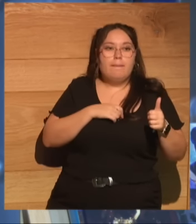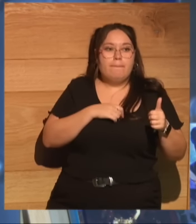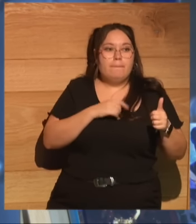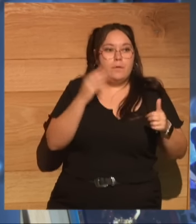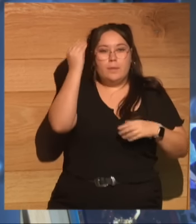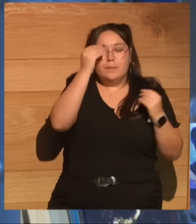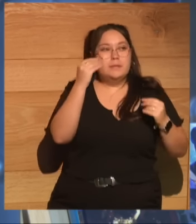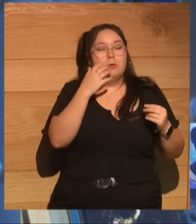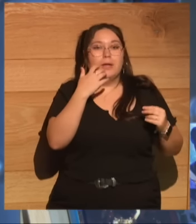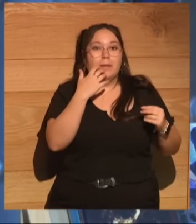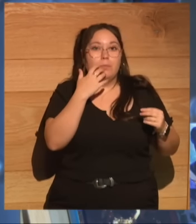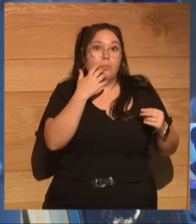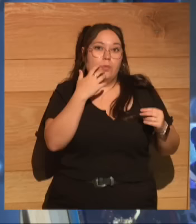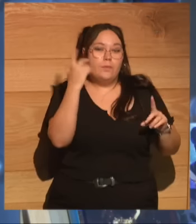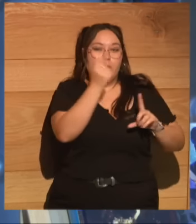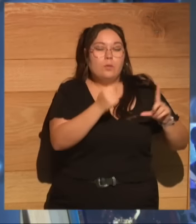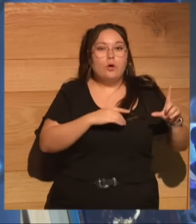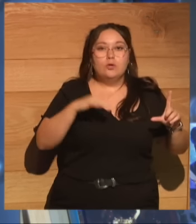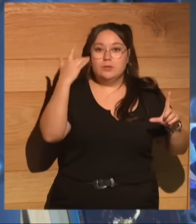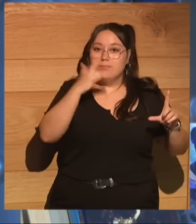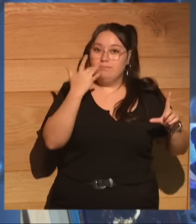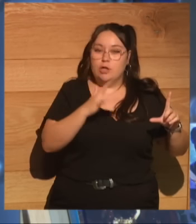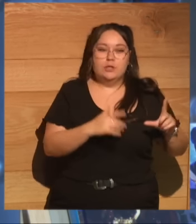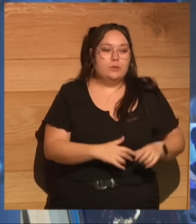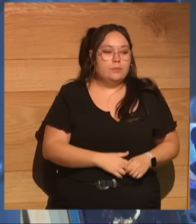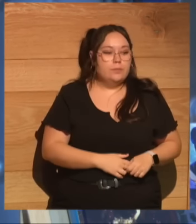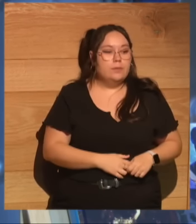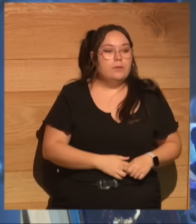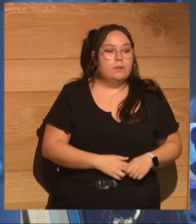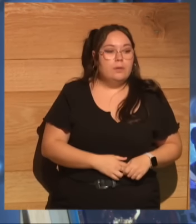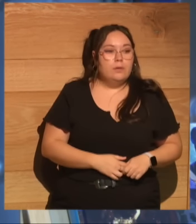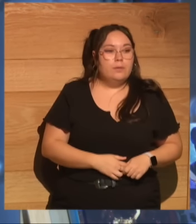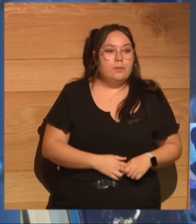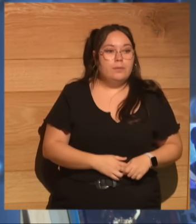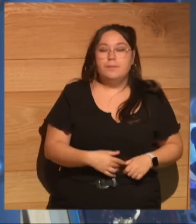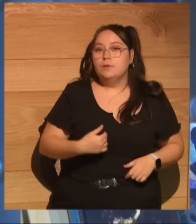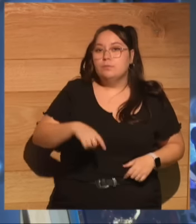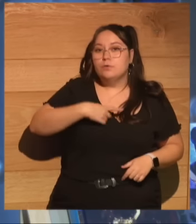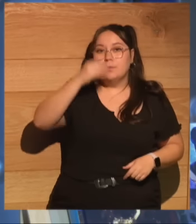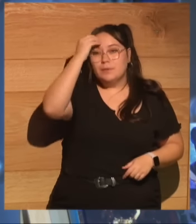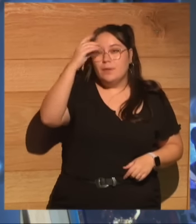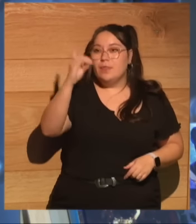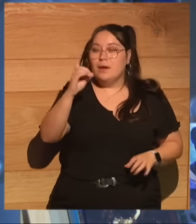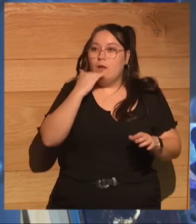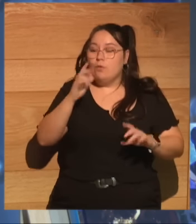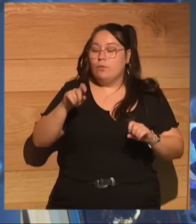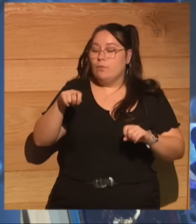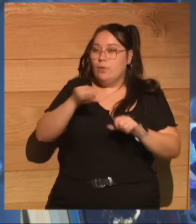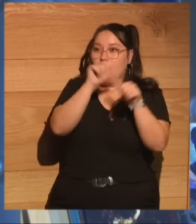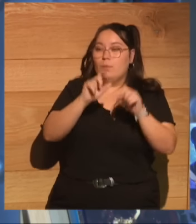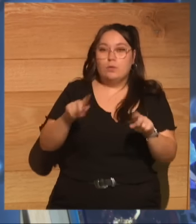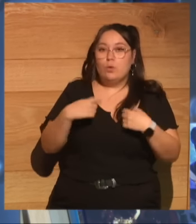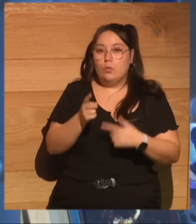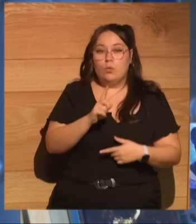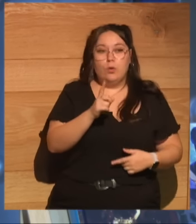pensar mucho en Los Simpsons, sí. En el que es un tema de Danny Elfman. No es lo que nos hace pensar en Danny Elfman de forma natural, que sería más